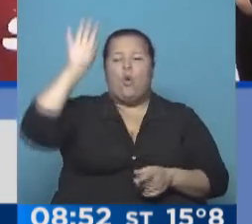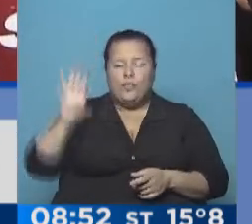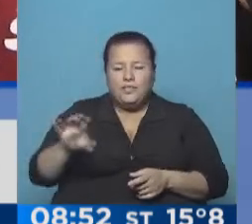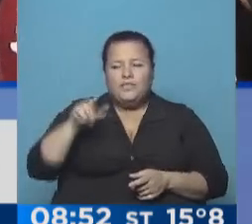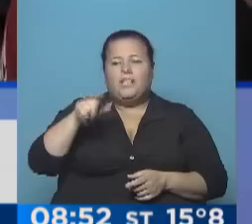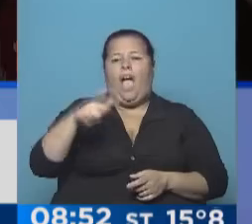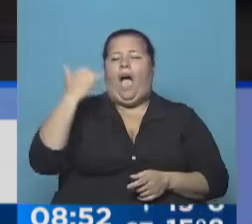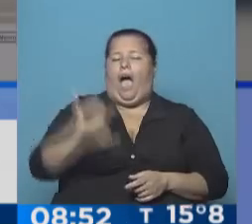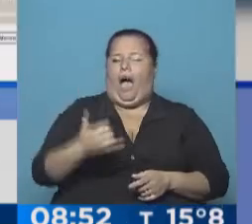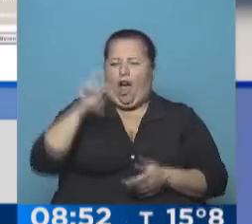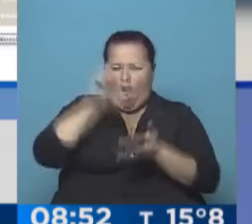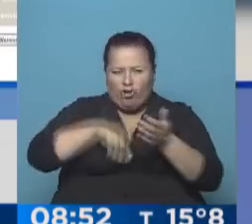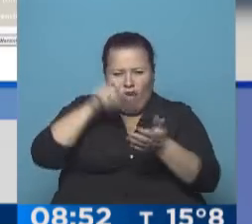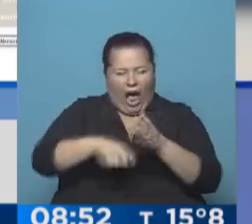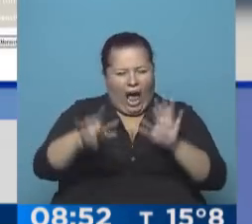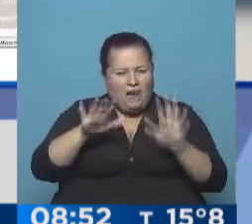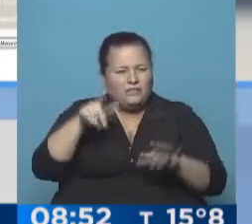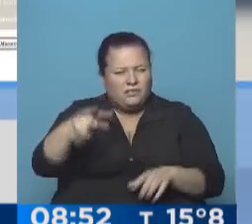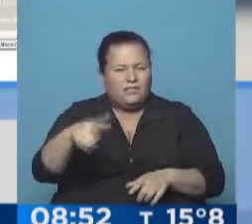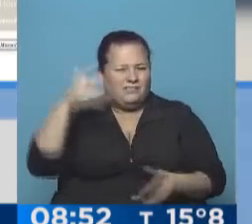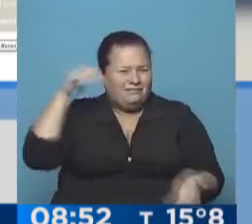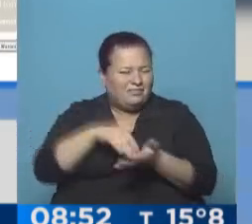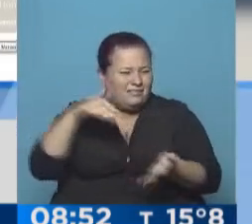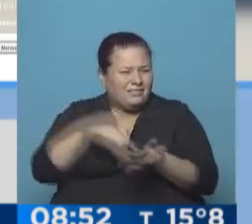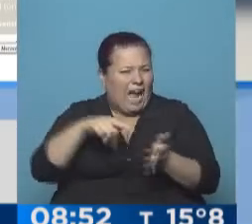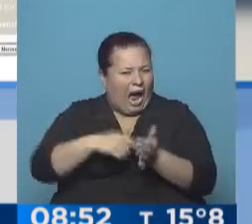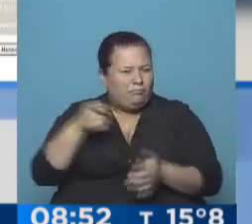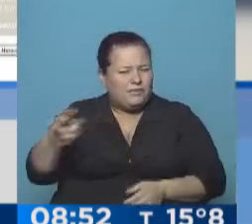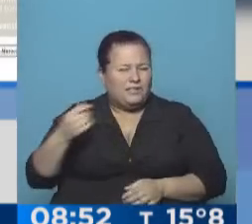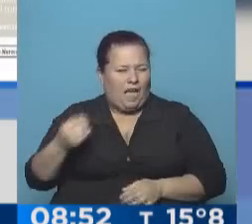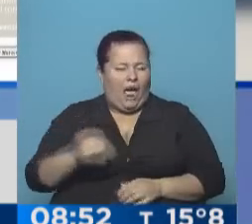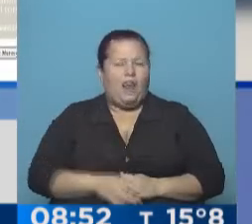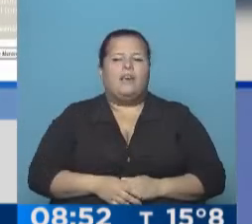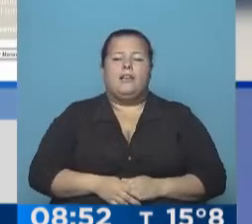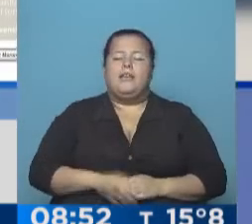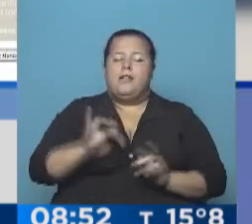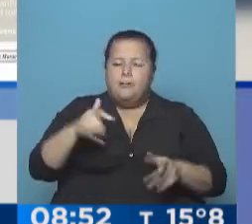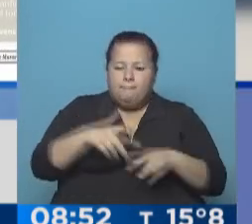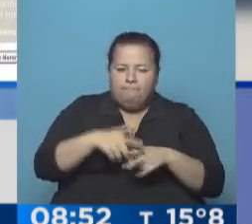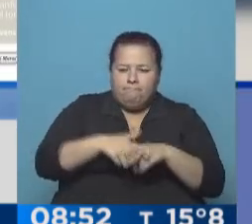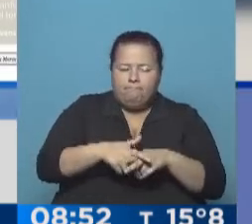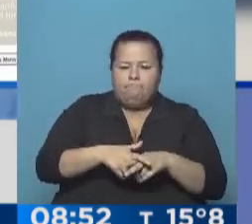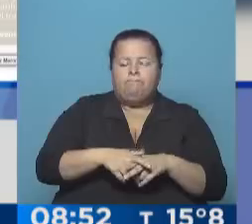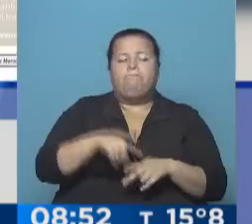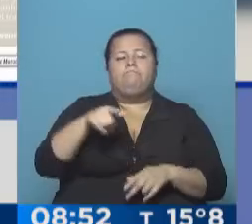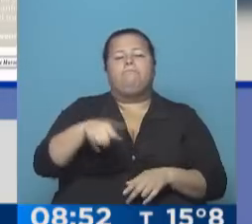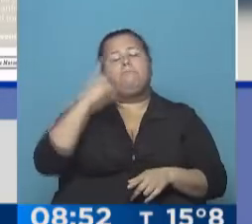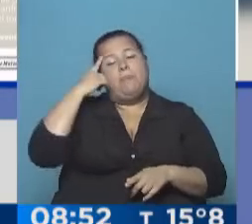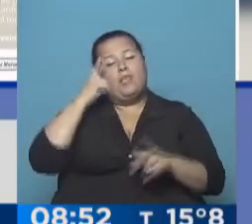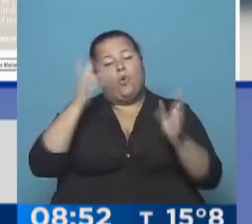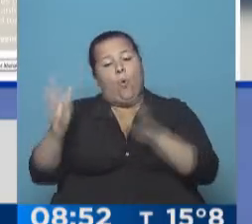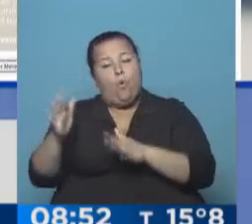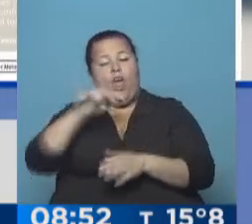que tenga el nivel de contratación, digamos, billonario que tiene la ciudad de Buenos Aires. Sí. Es, creo que por un lado es